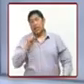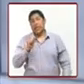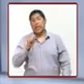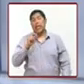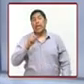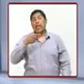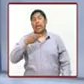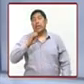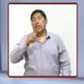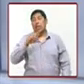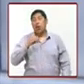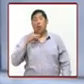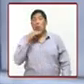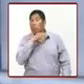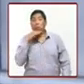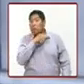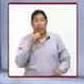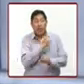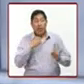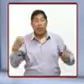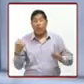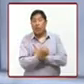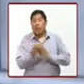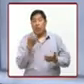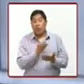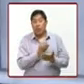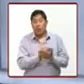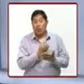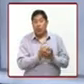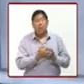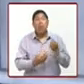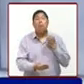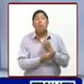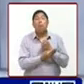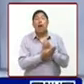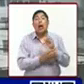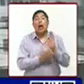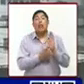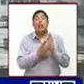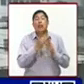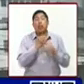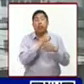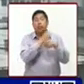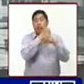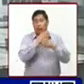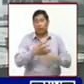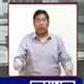Carlos Céspedes de mentir acerca de la situación financiera del Banco de Desarrollo Productivo.